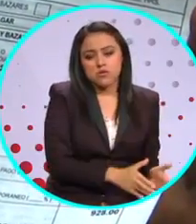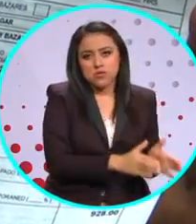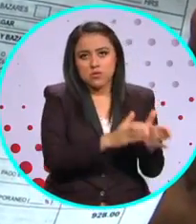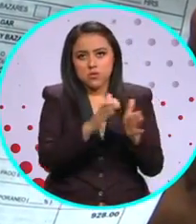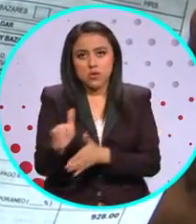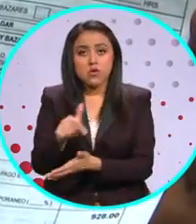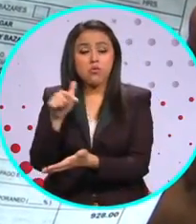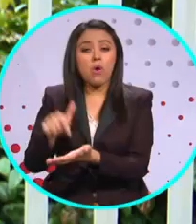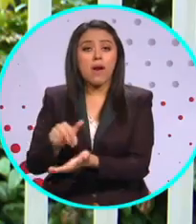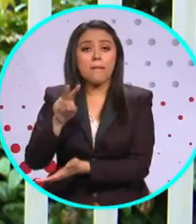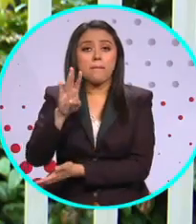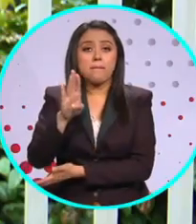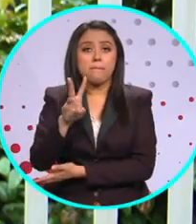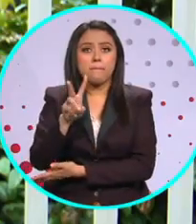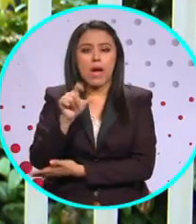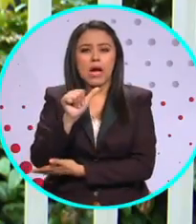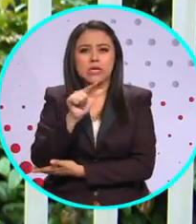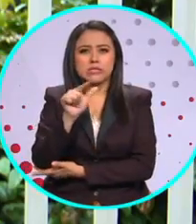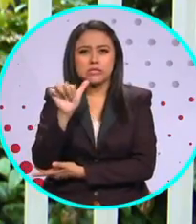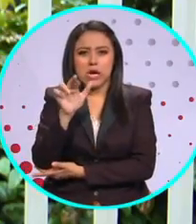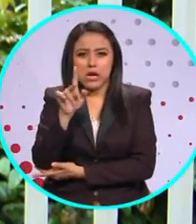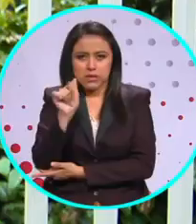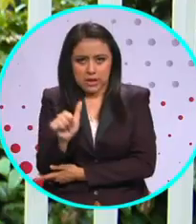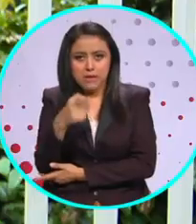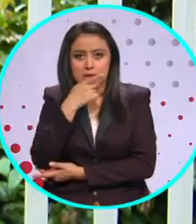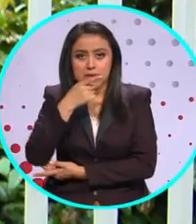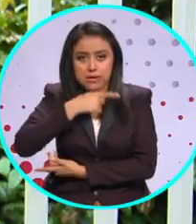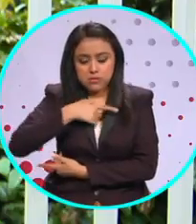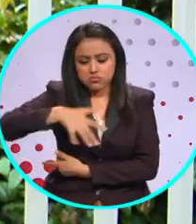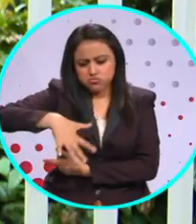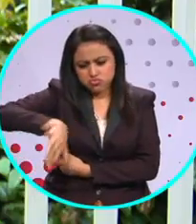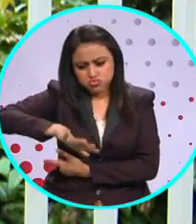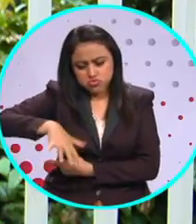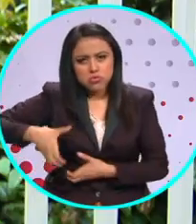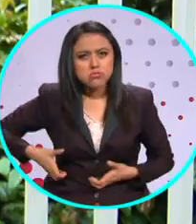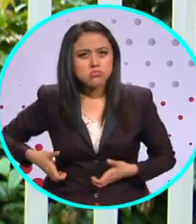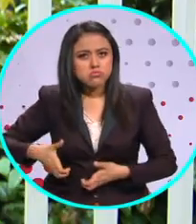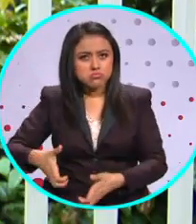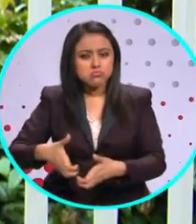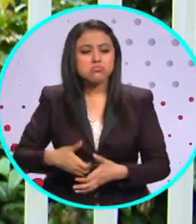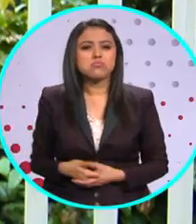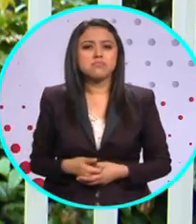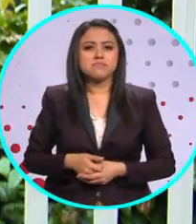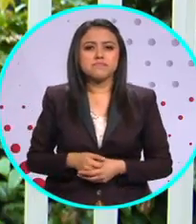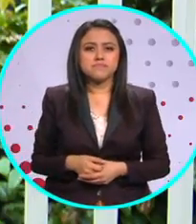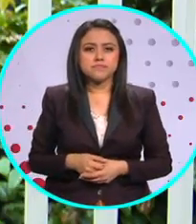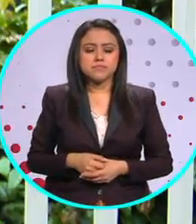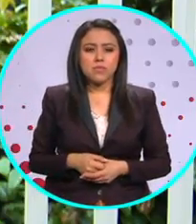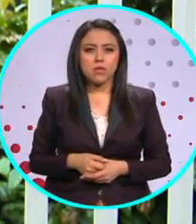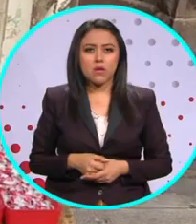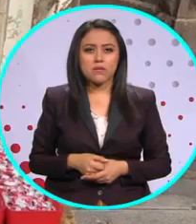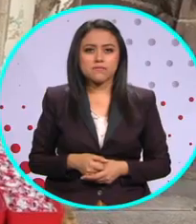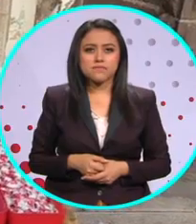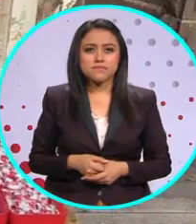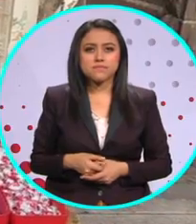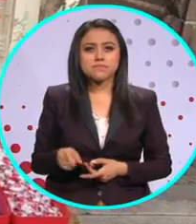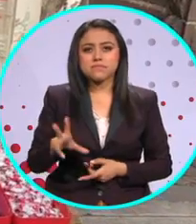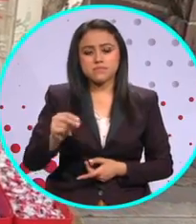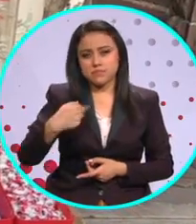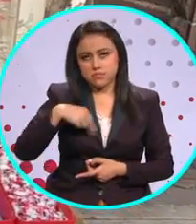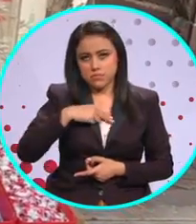calle Vallarta. Nos dijeron que buscar ahí un lugar y que pues a donde, que no